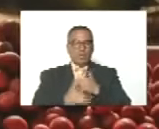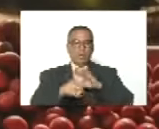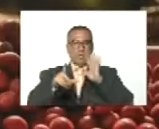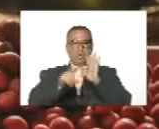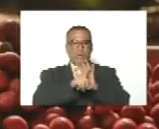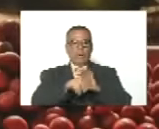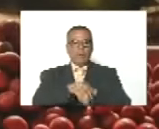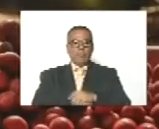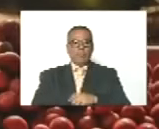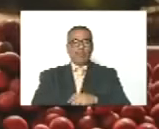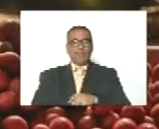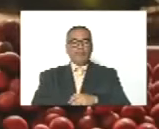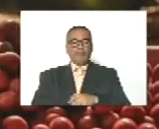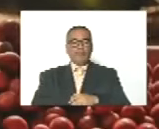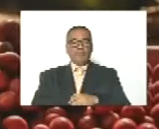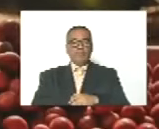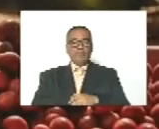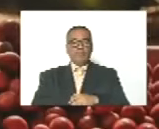ley.